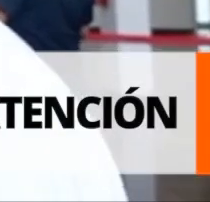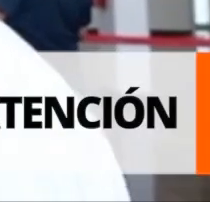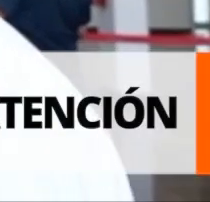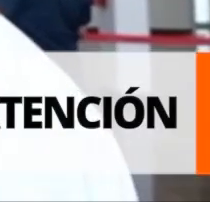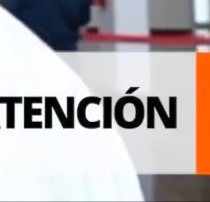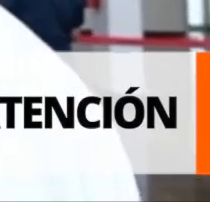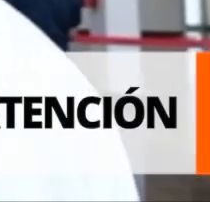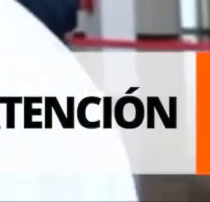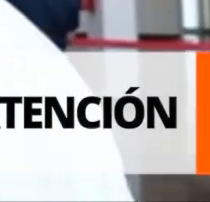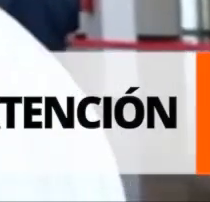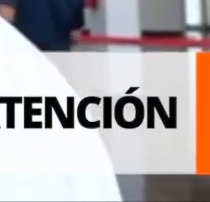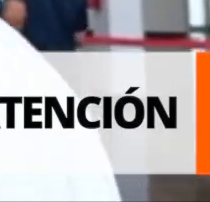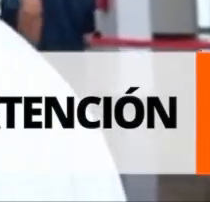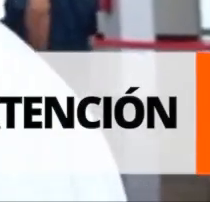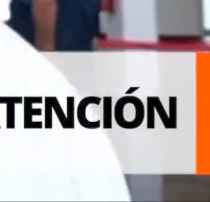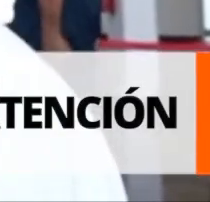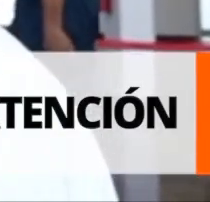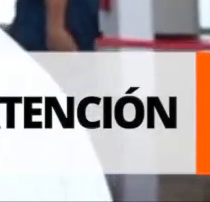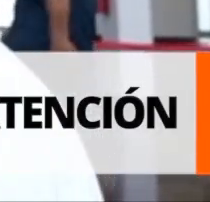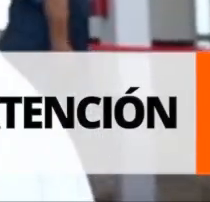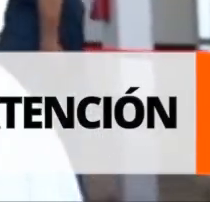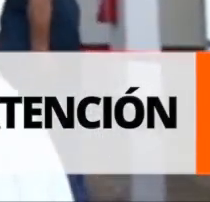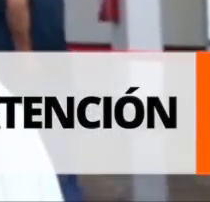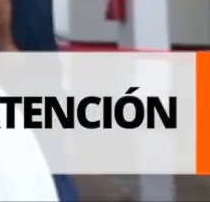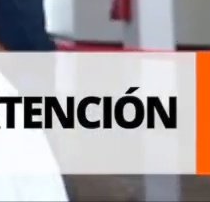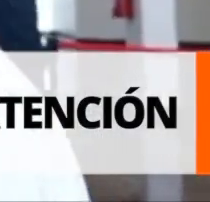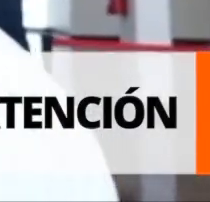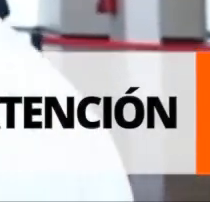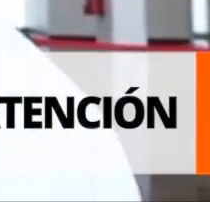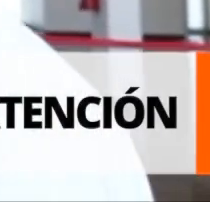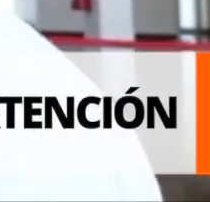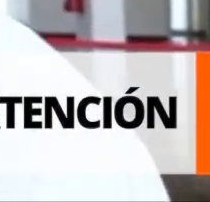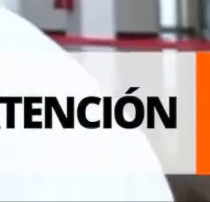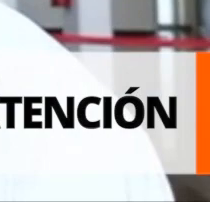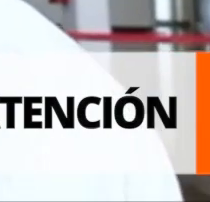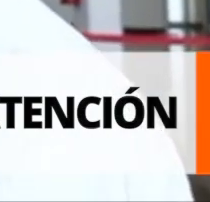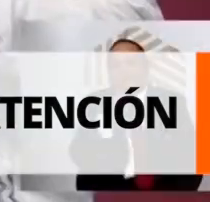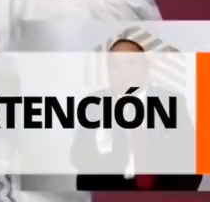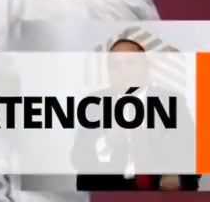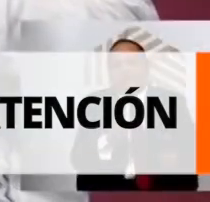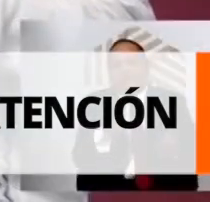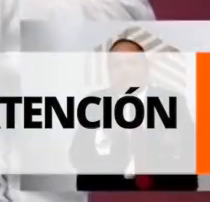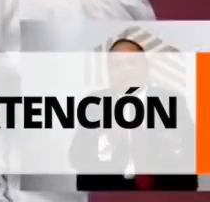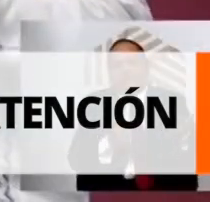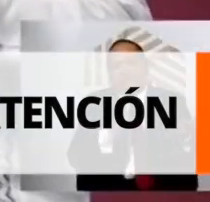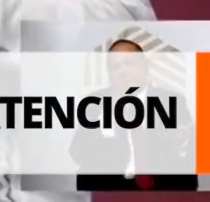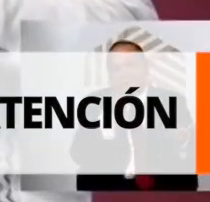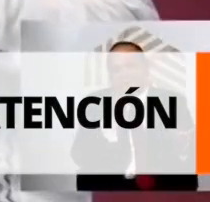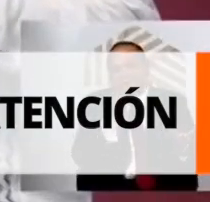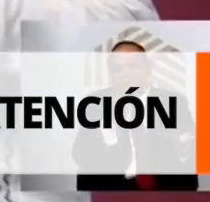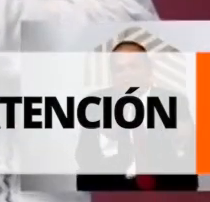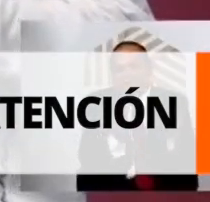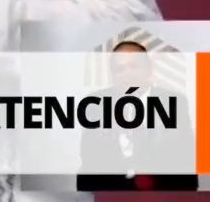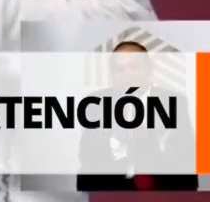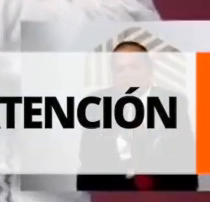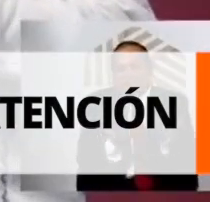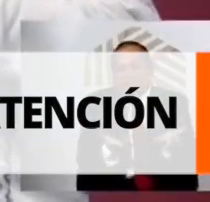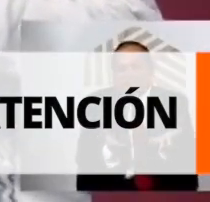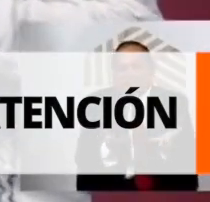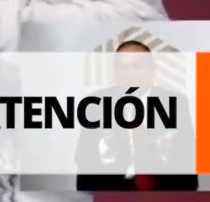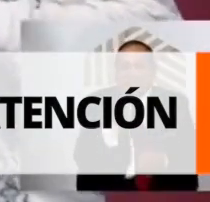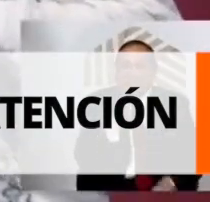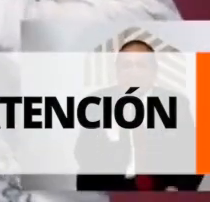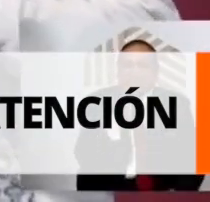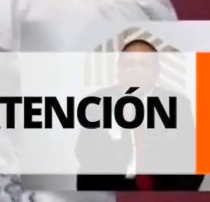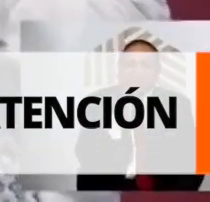con el fin de justificar su incapacidad el fiscal general del estado Renato sz Heredia y la gobernadora laira sanzol de San Román han orquestado